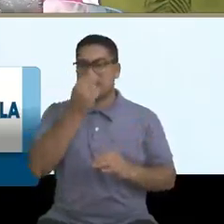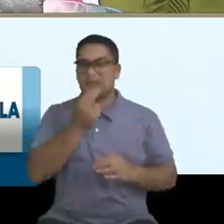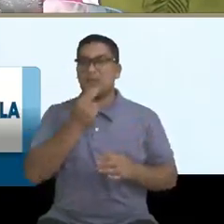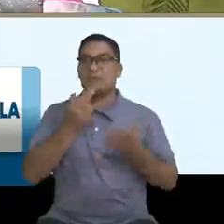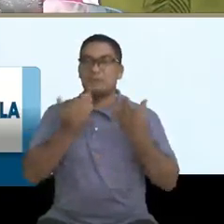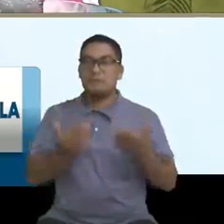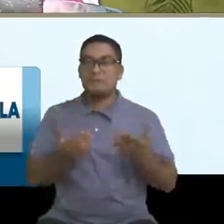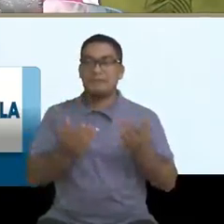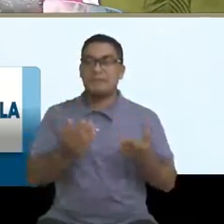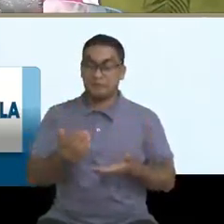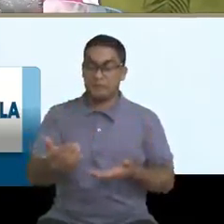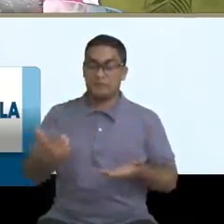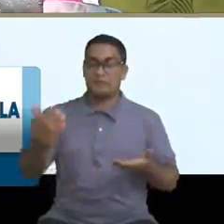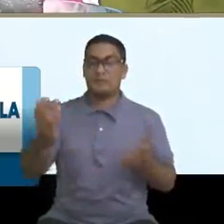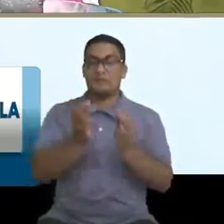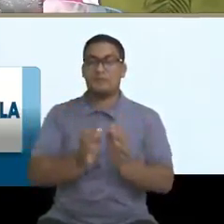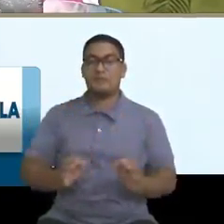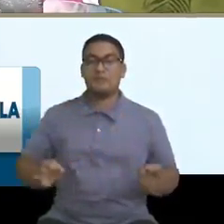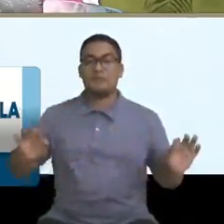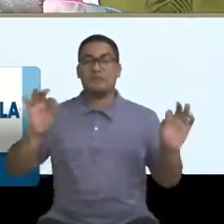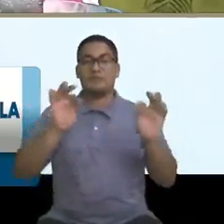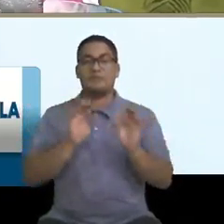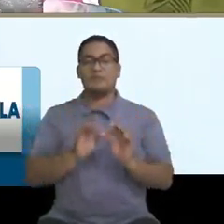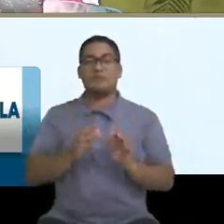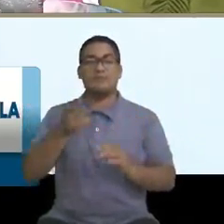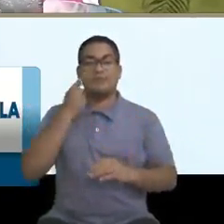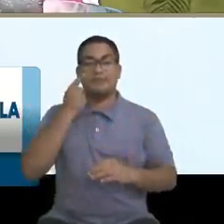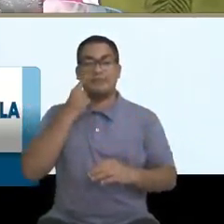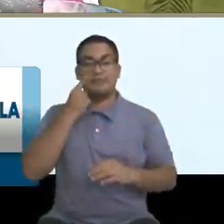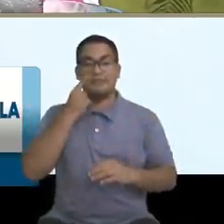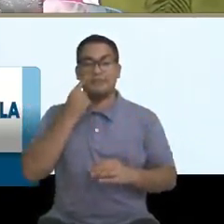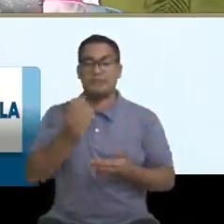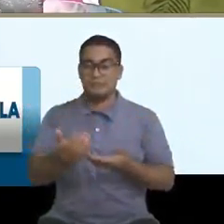al personal de salud que le esté haciendo